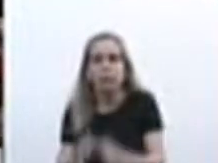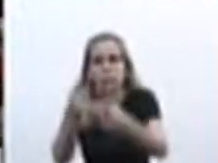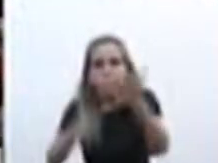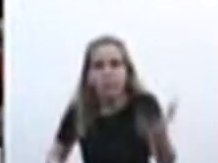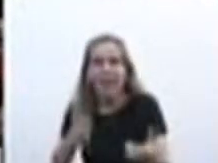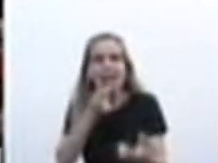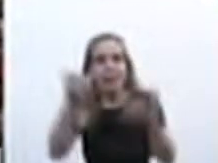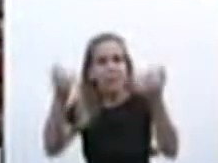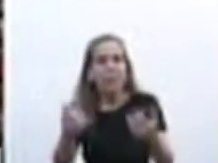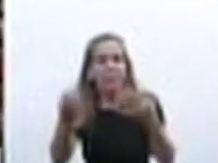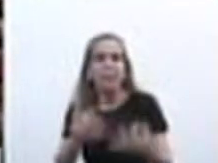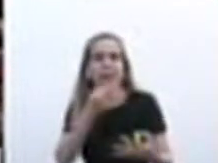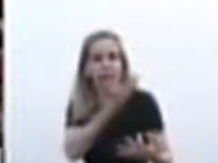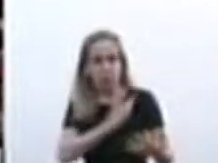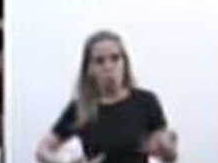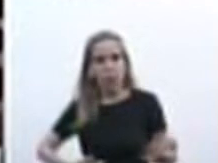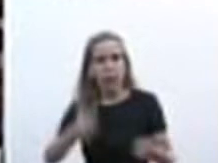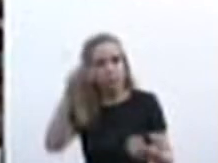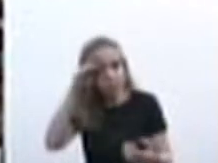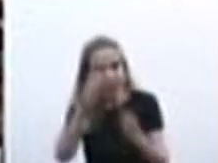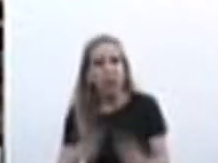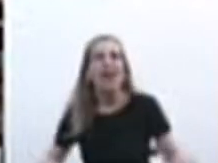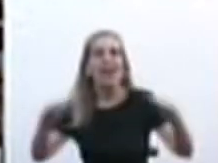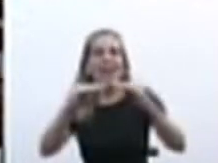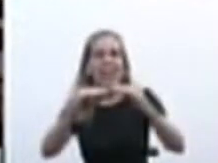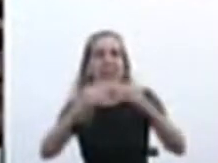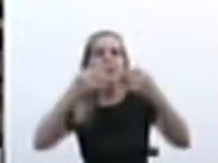si gobernamos honestamente con equidad real.